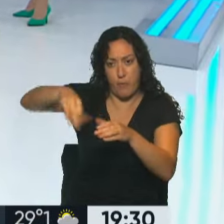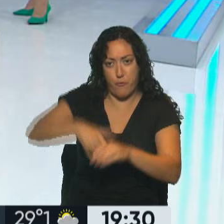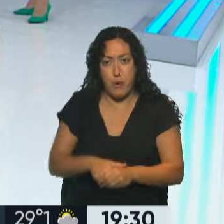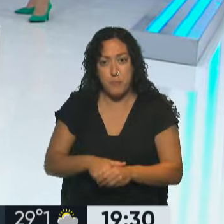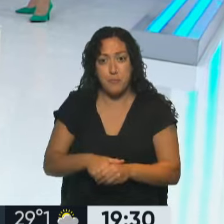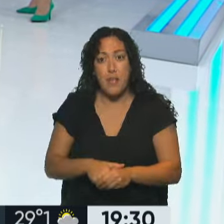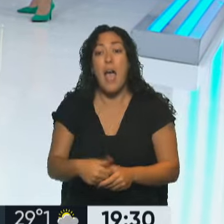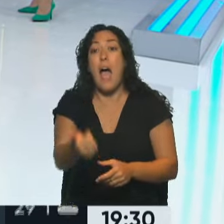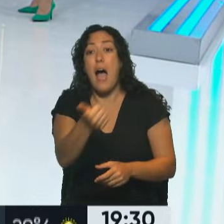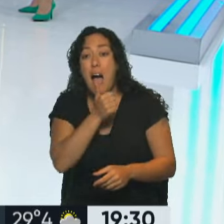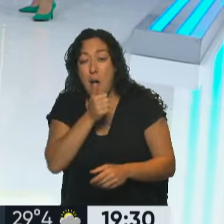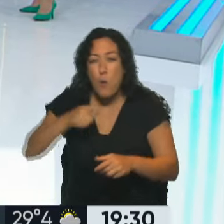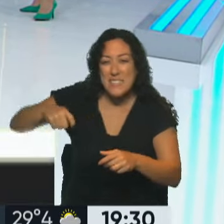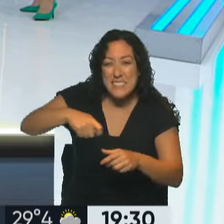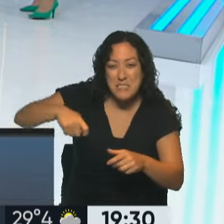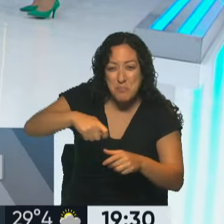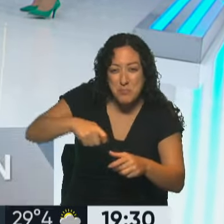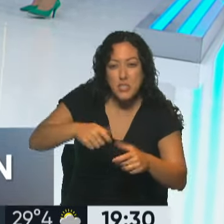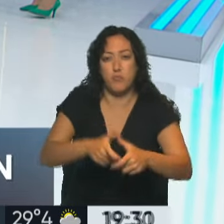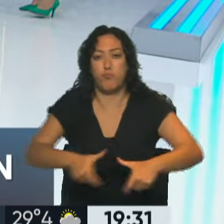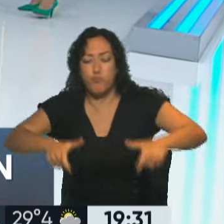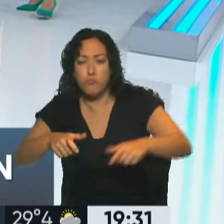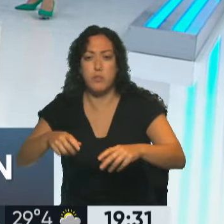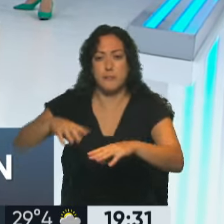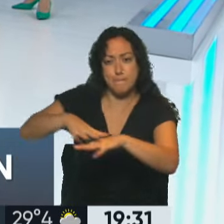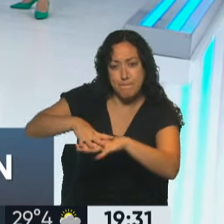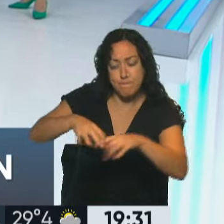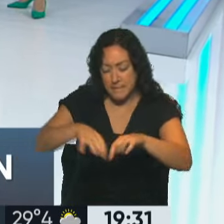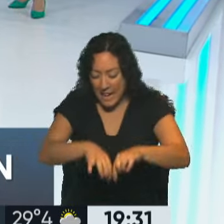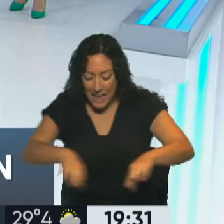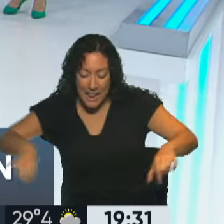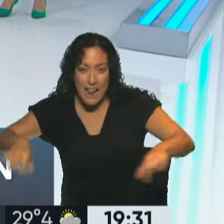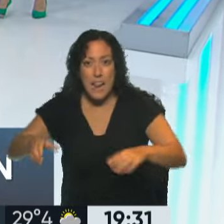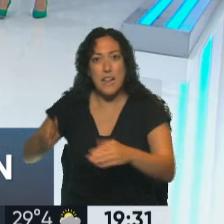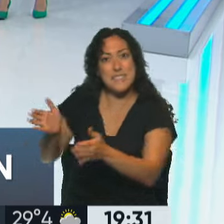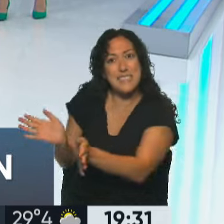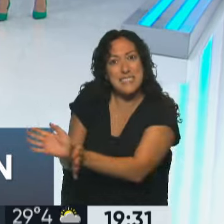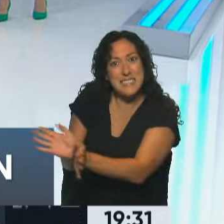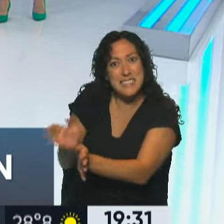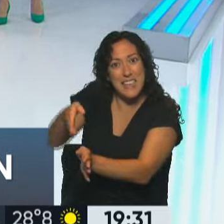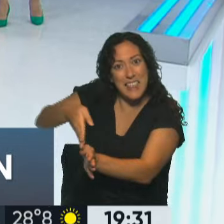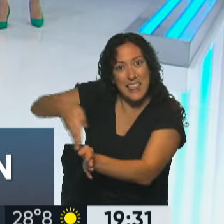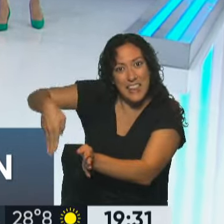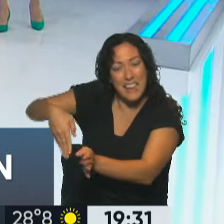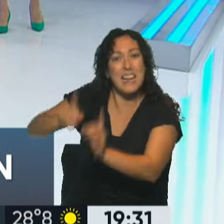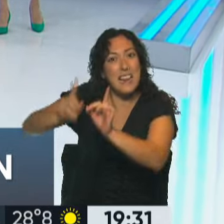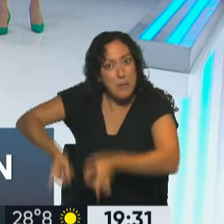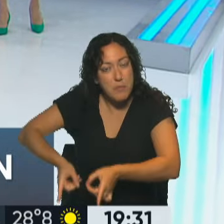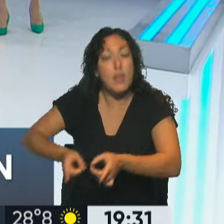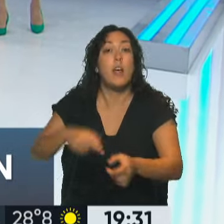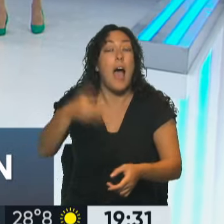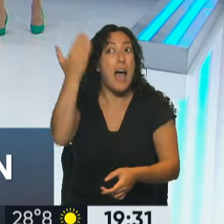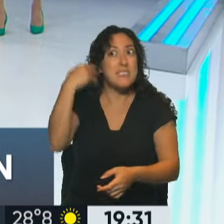agua y cepillo bebederos rejillas canaletas incluso ayer escuchábamos a norabar en la columna hablando